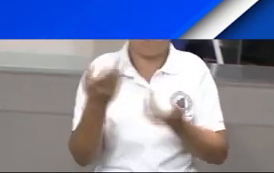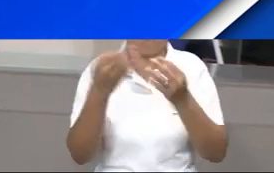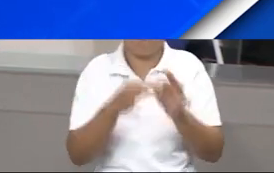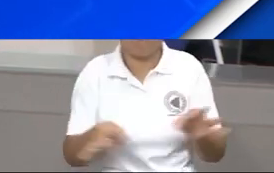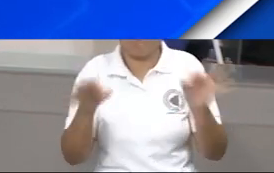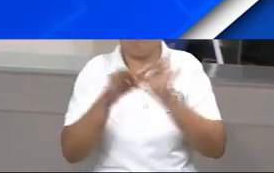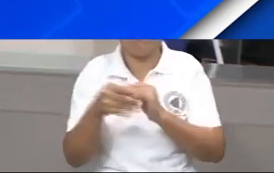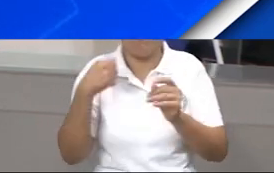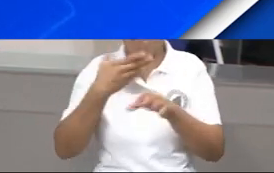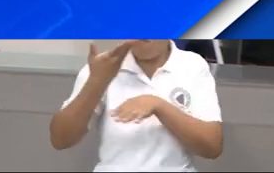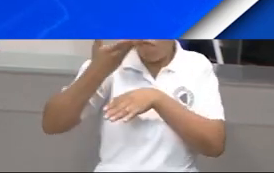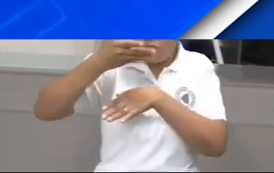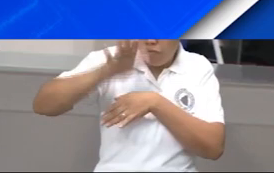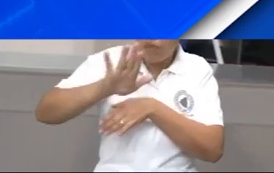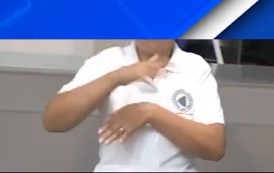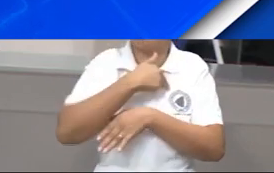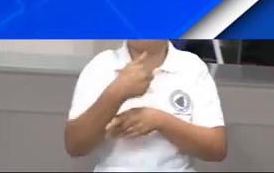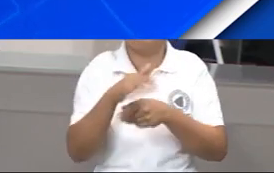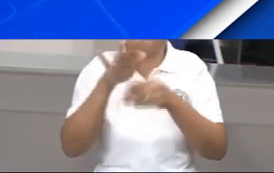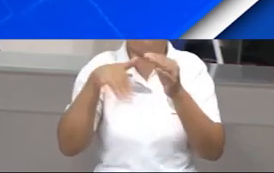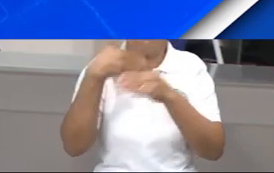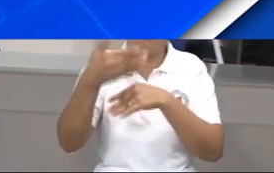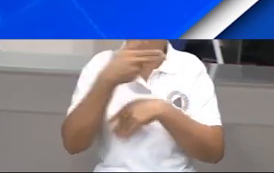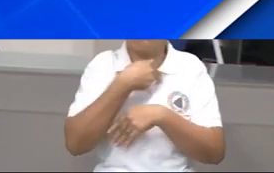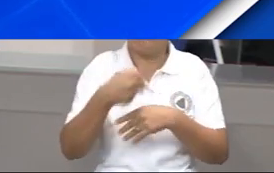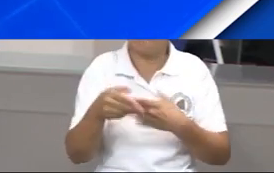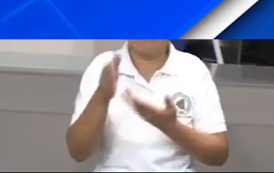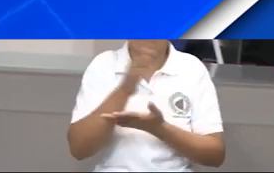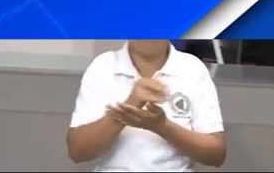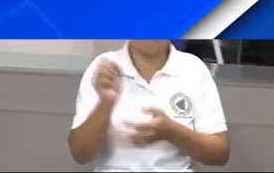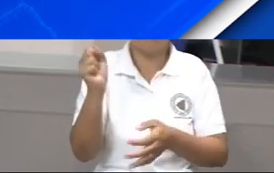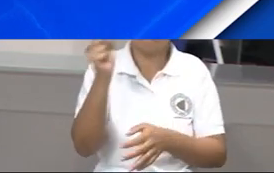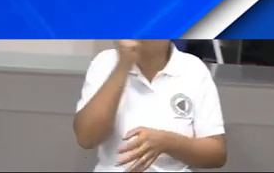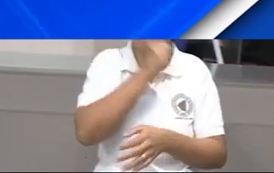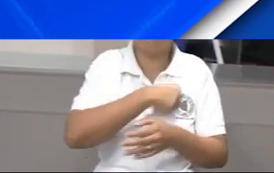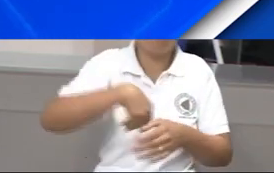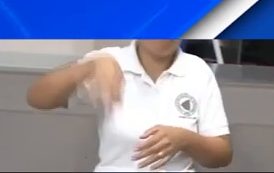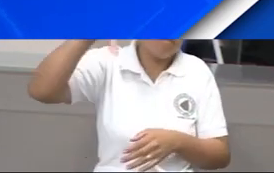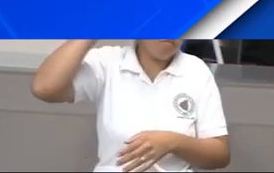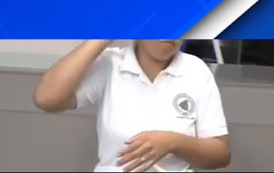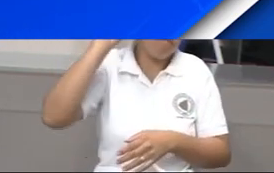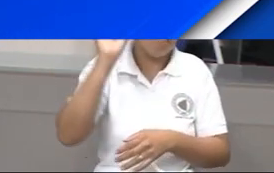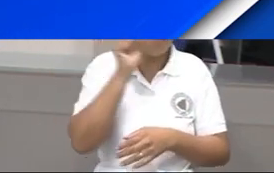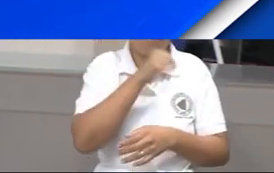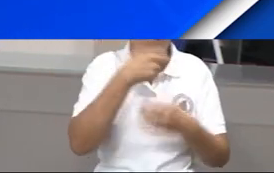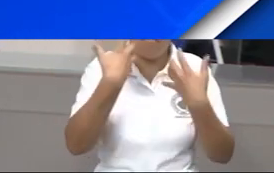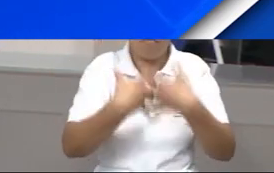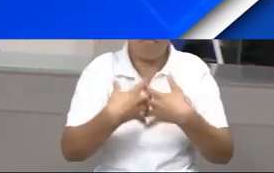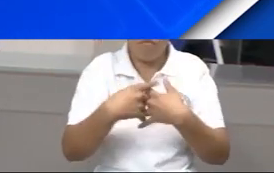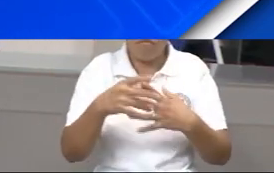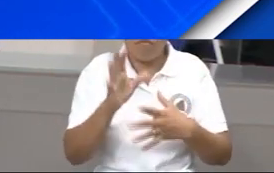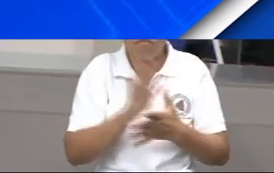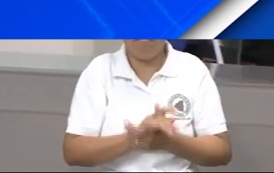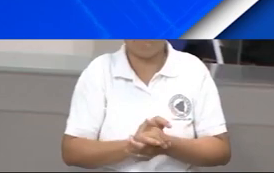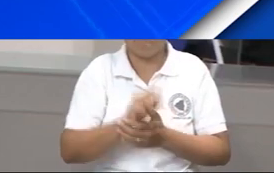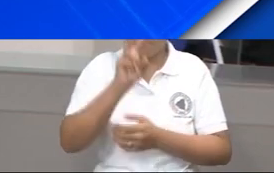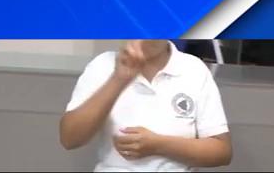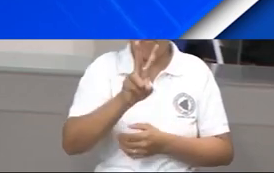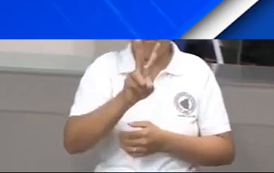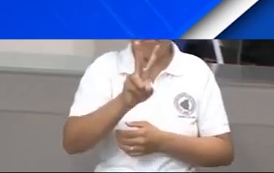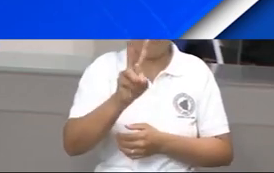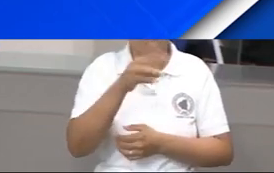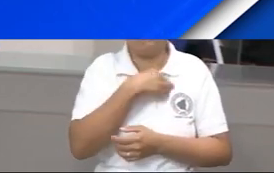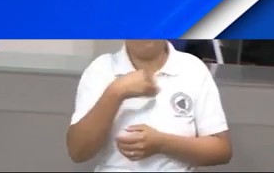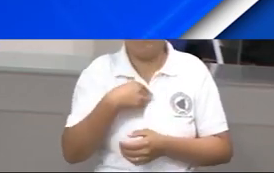contemporáneo, dejando fuera los aspectos de su función como antigua empresa operadora estatal. Dos,